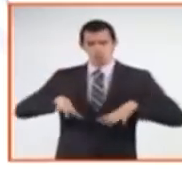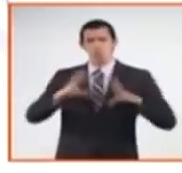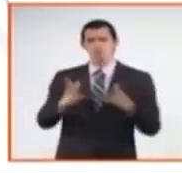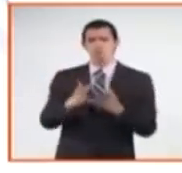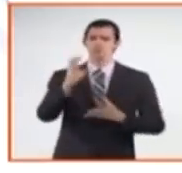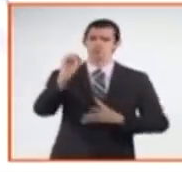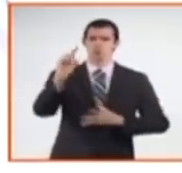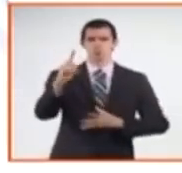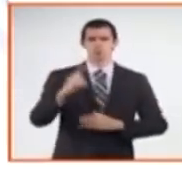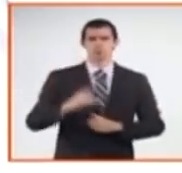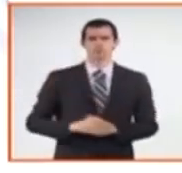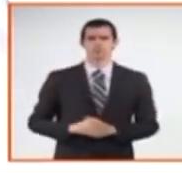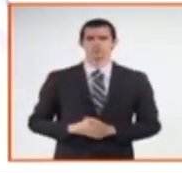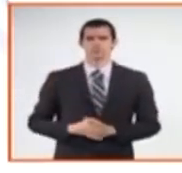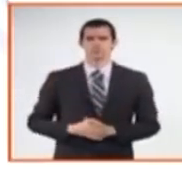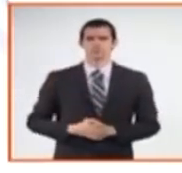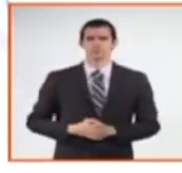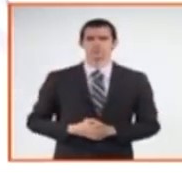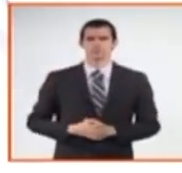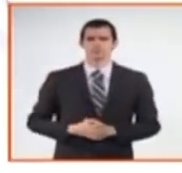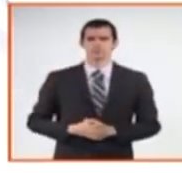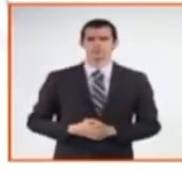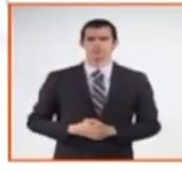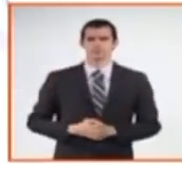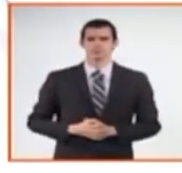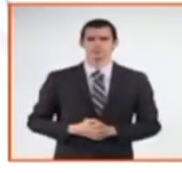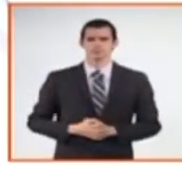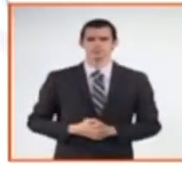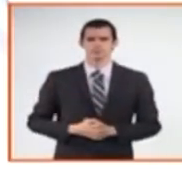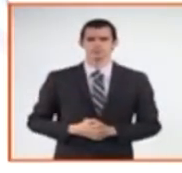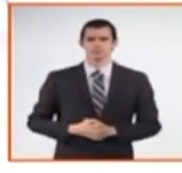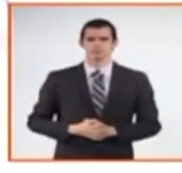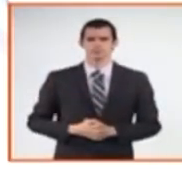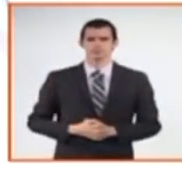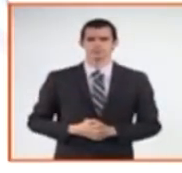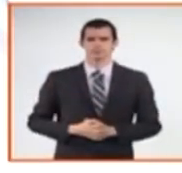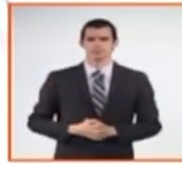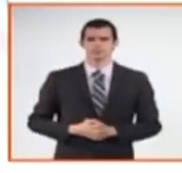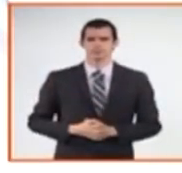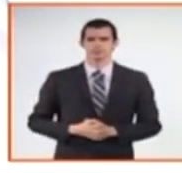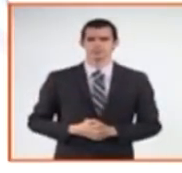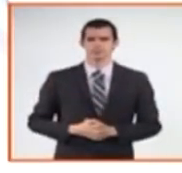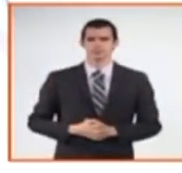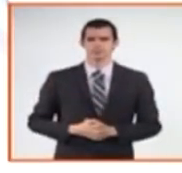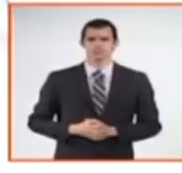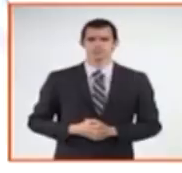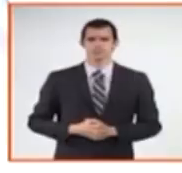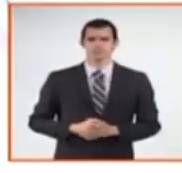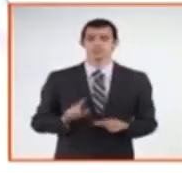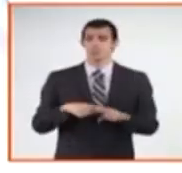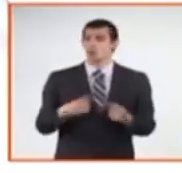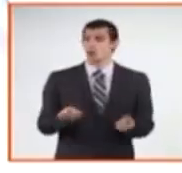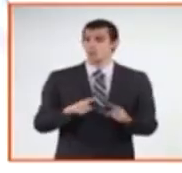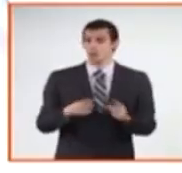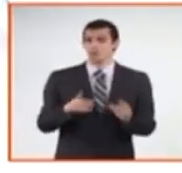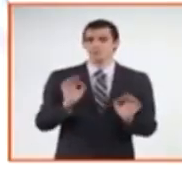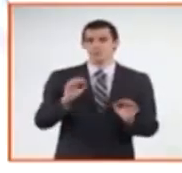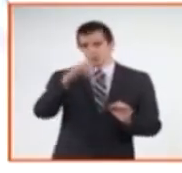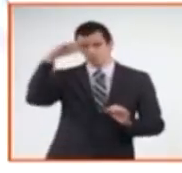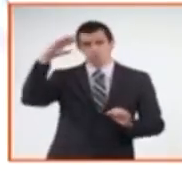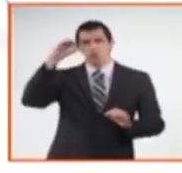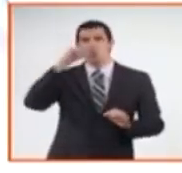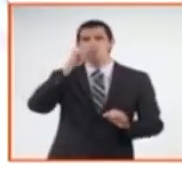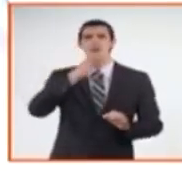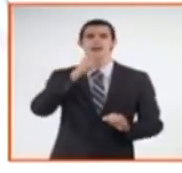inmunidad innata tan potente tiene la capacidad justamente de de levantar la respuesta inmune a veces incluso personas que no se será